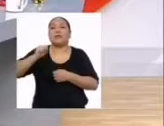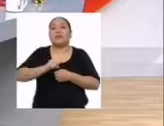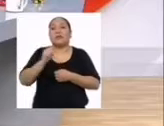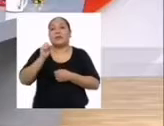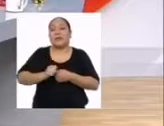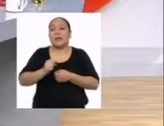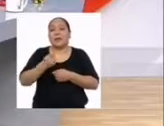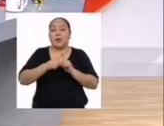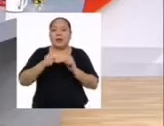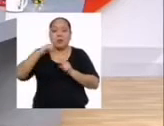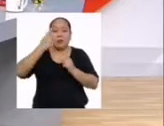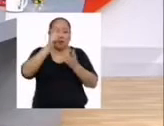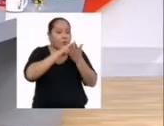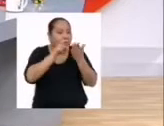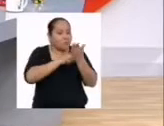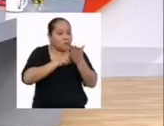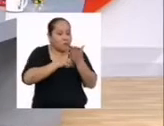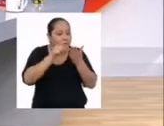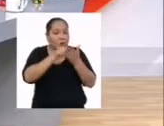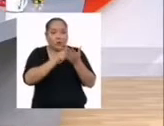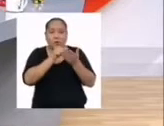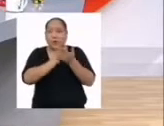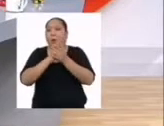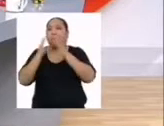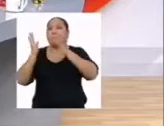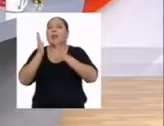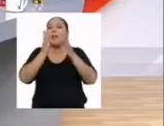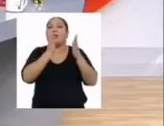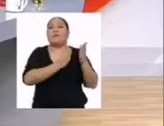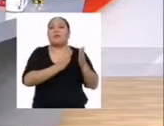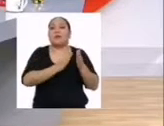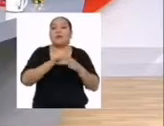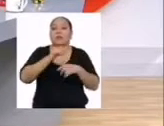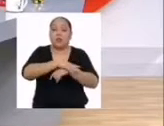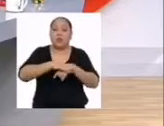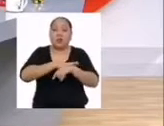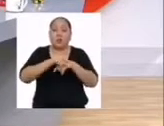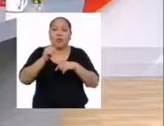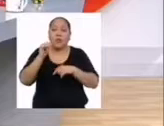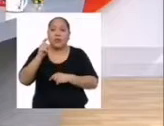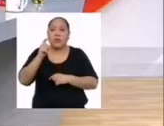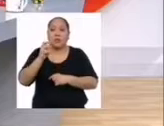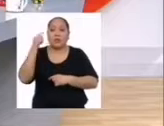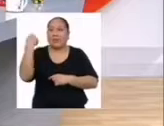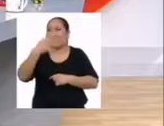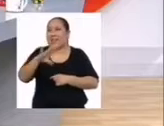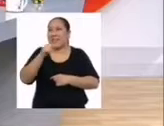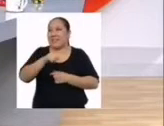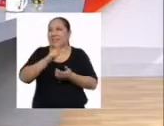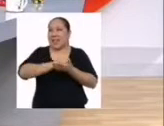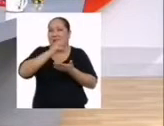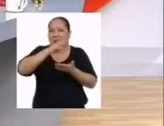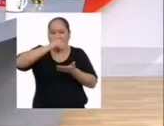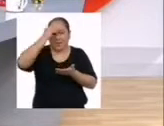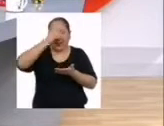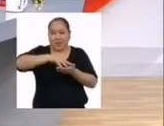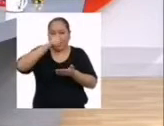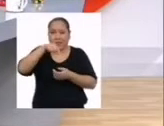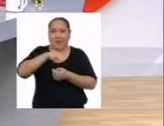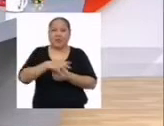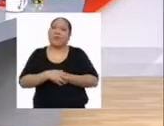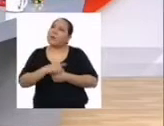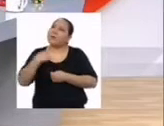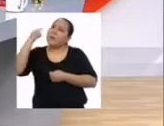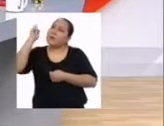mis apuntes sobre planificación de textos. Ya habíamos aprendido de esto anteriormente. Profesora, ¿cree que